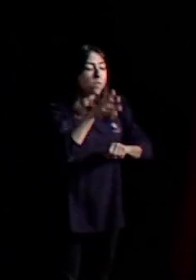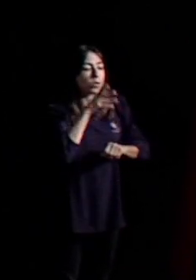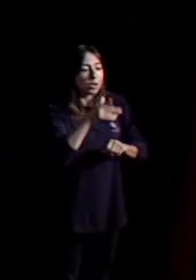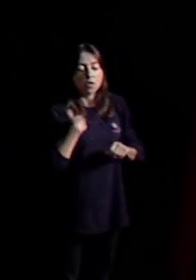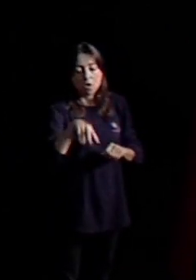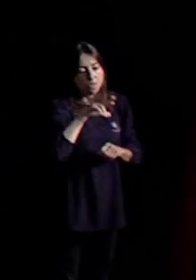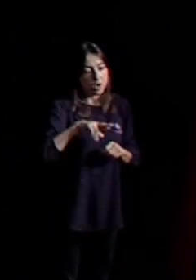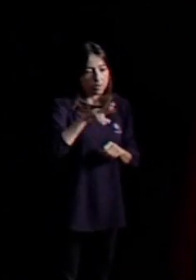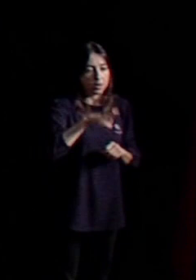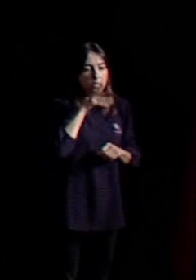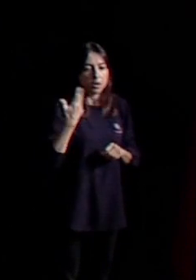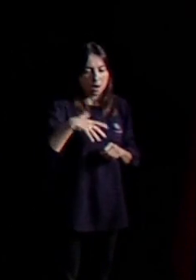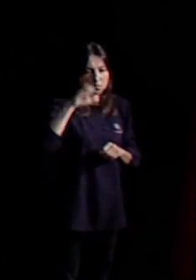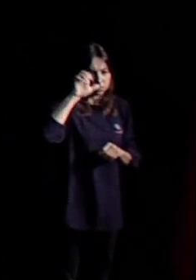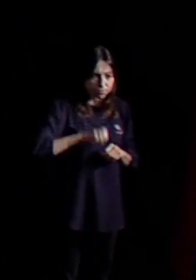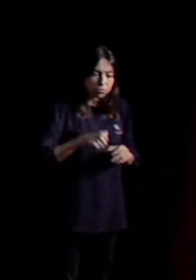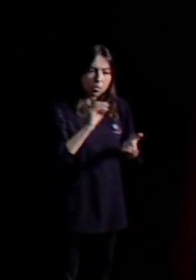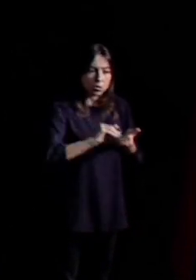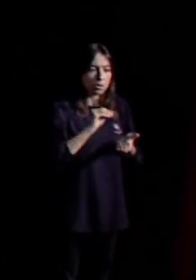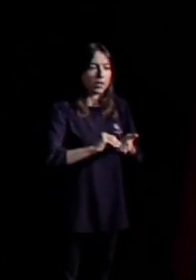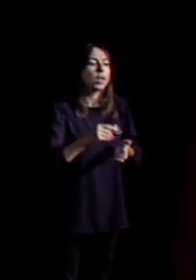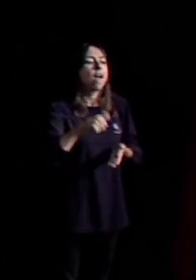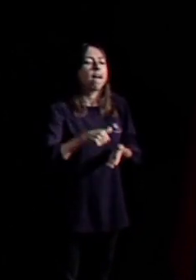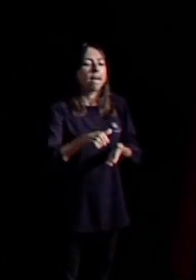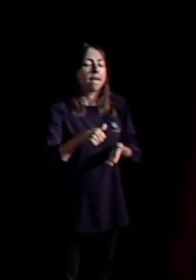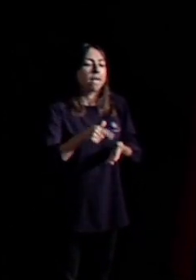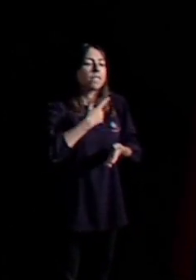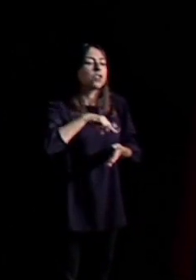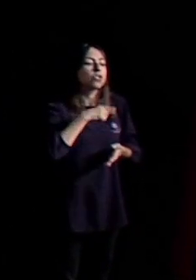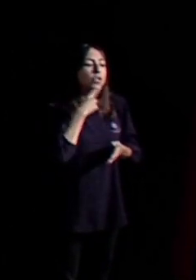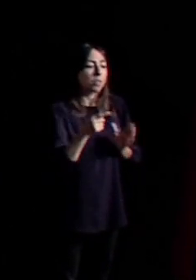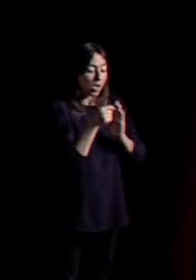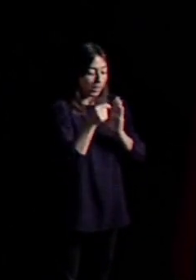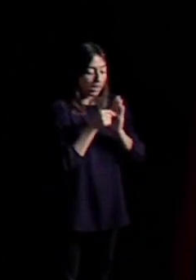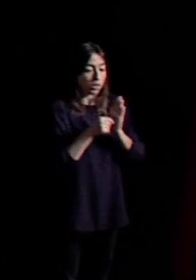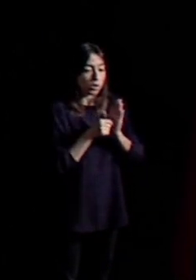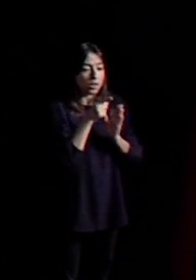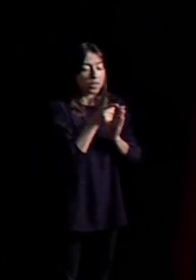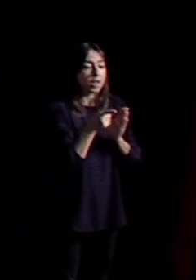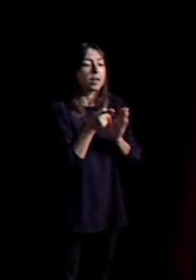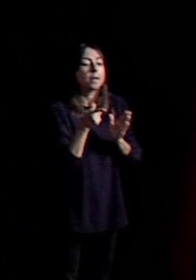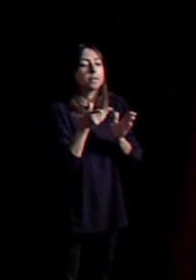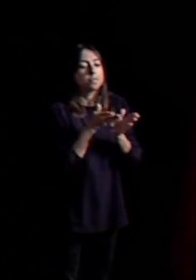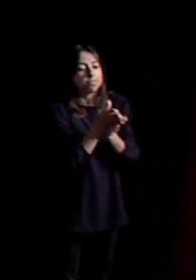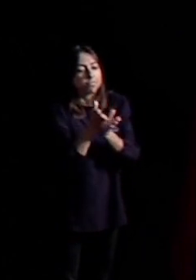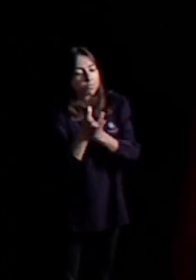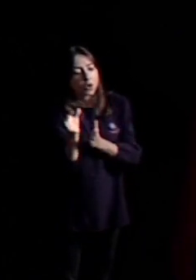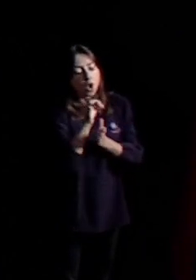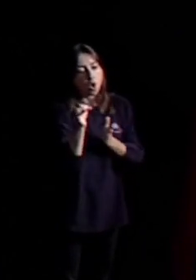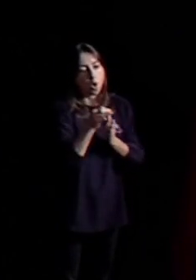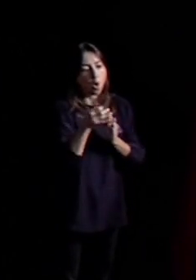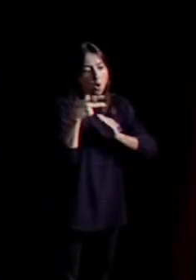lo han escuchado ustedes aquí muchas veces, lo que nosotros llamamos indicadores de polarización o de sesgo,